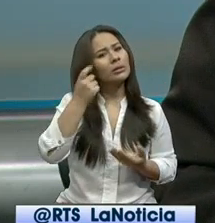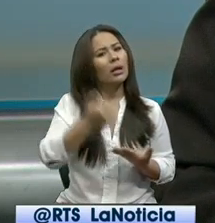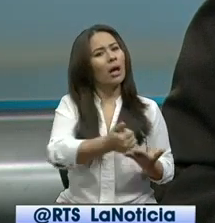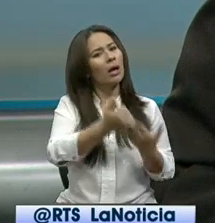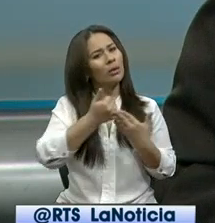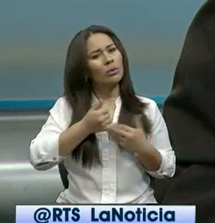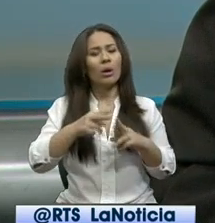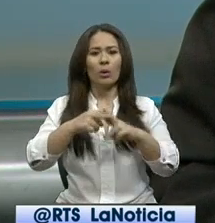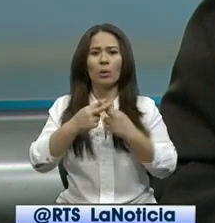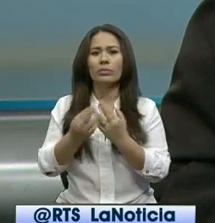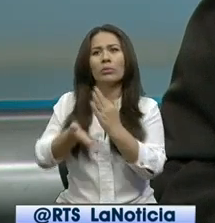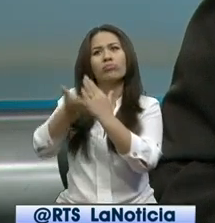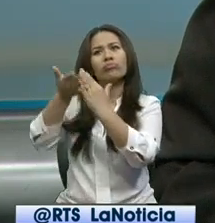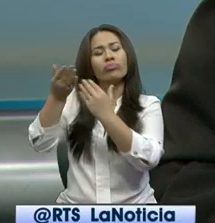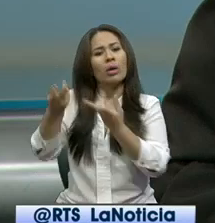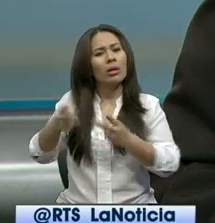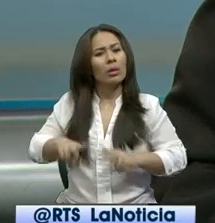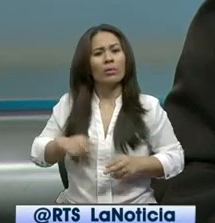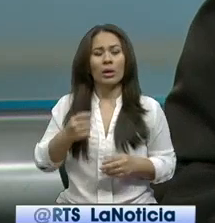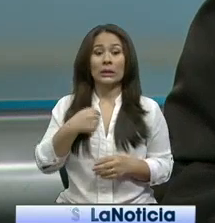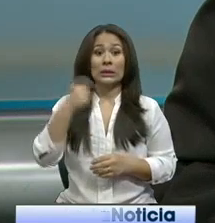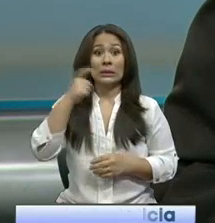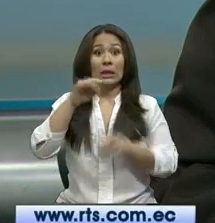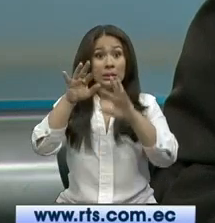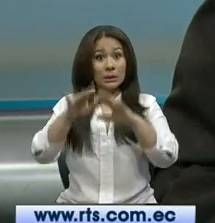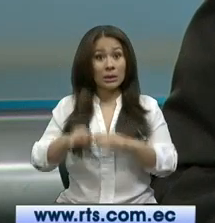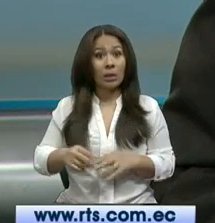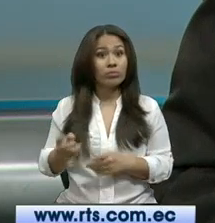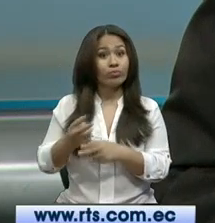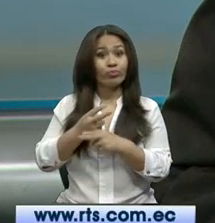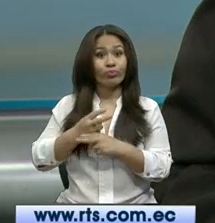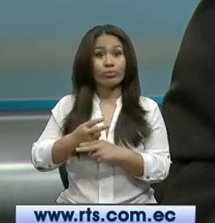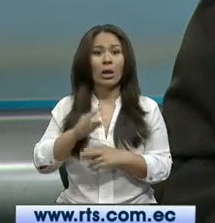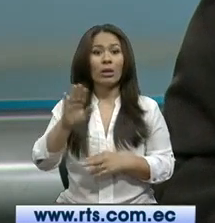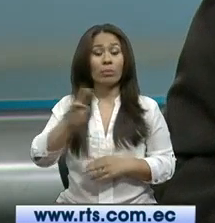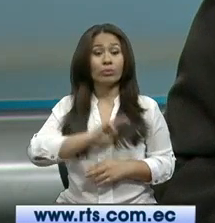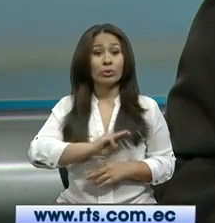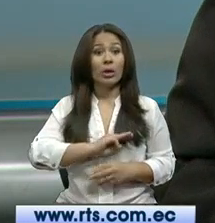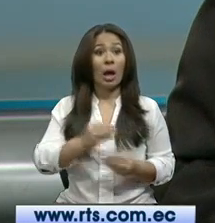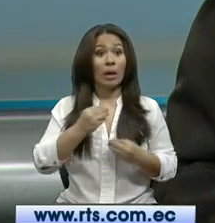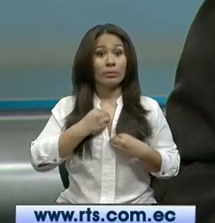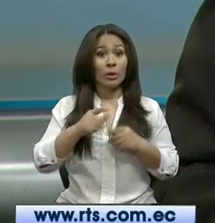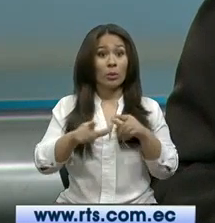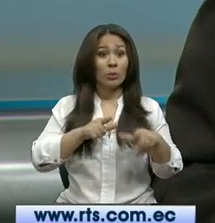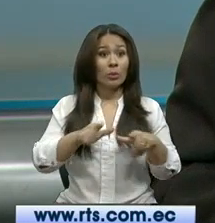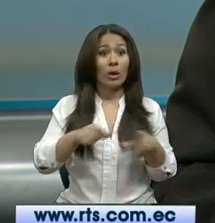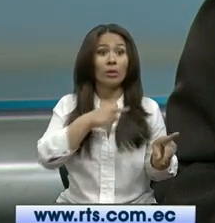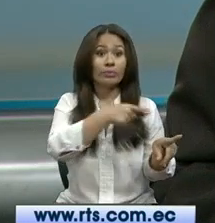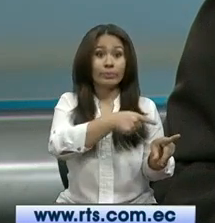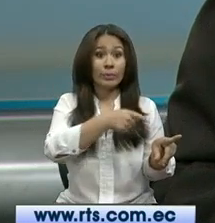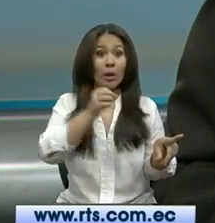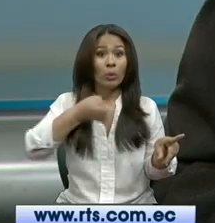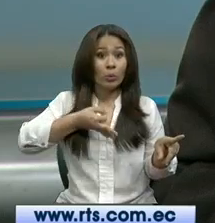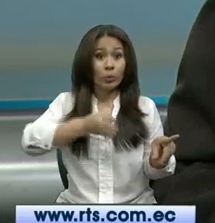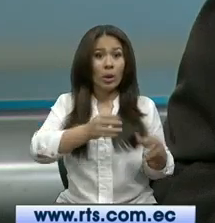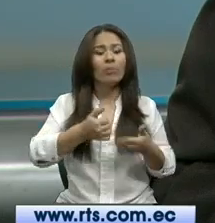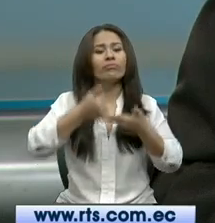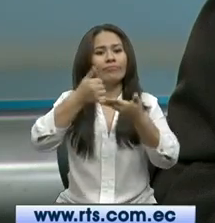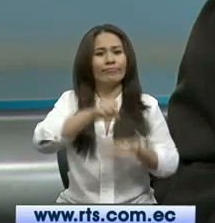comenzar nuevamente. La unidad de gestión de riesgo del municipio de ese cantón realizó las primeras entregas de la